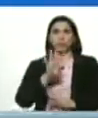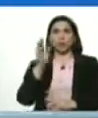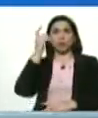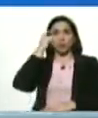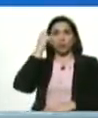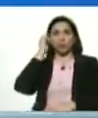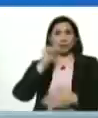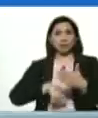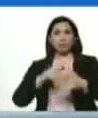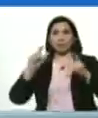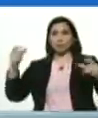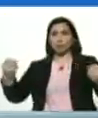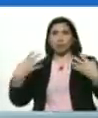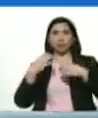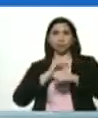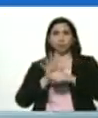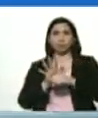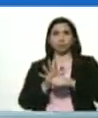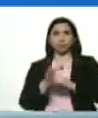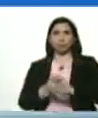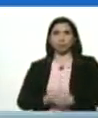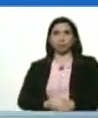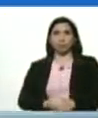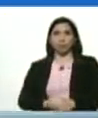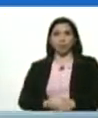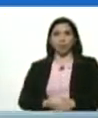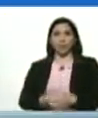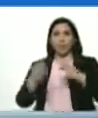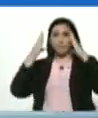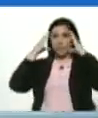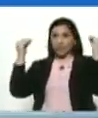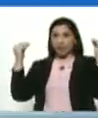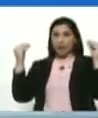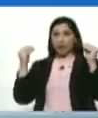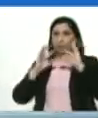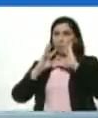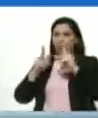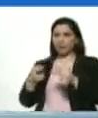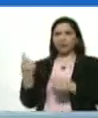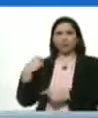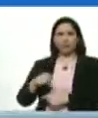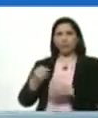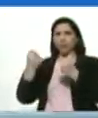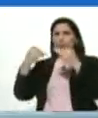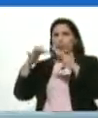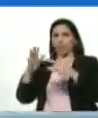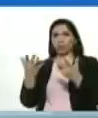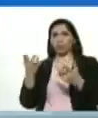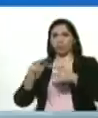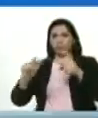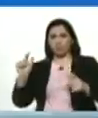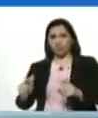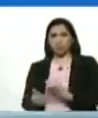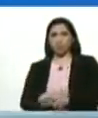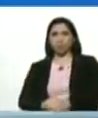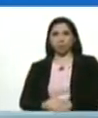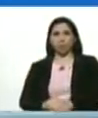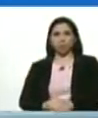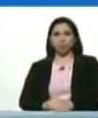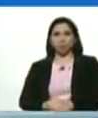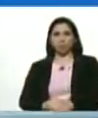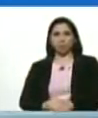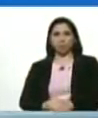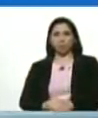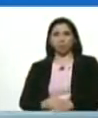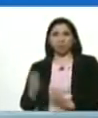días pero ellos cuentan que han tenido un número de casos de gente que vino al